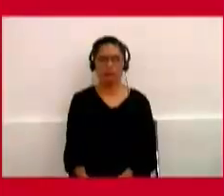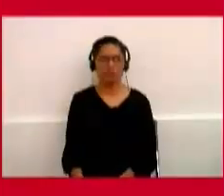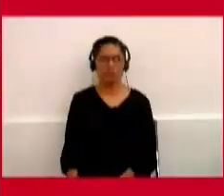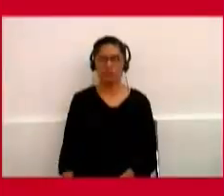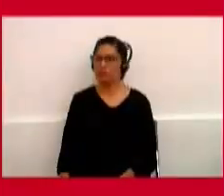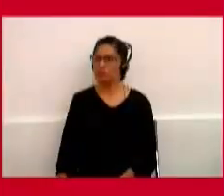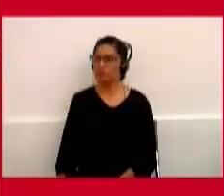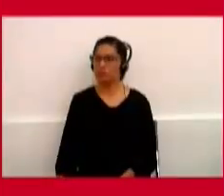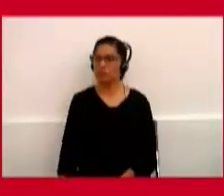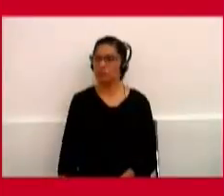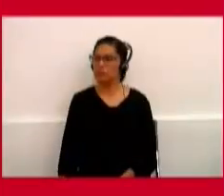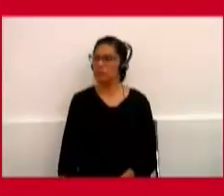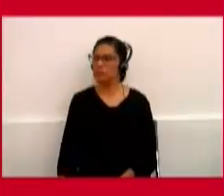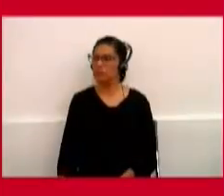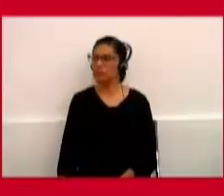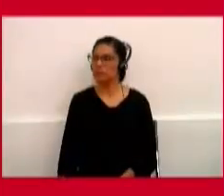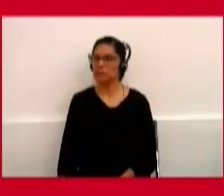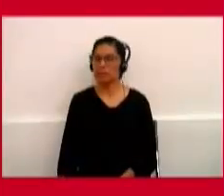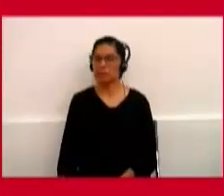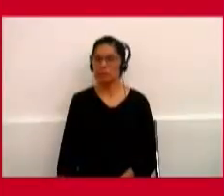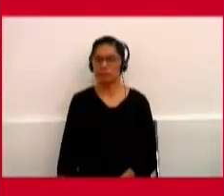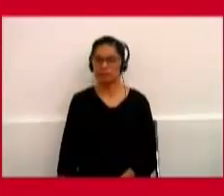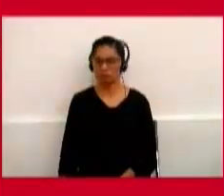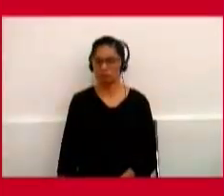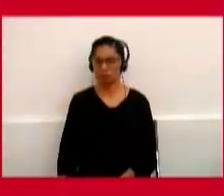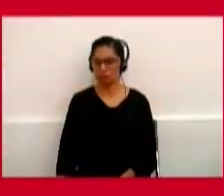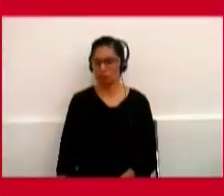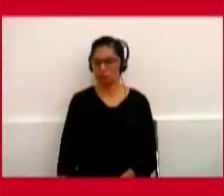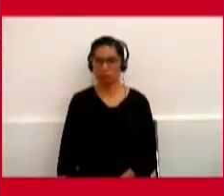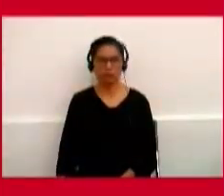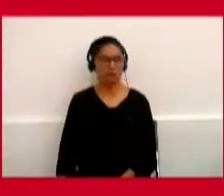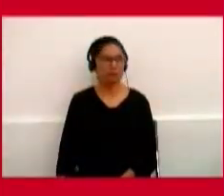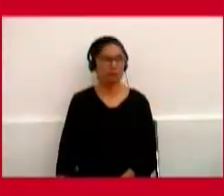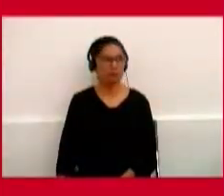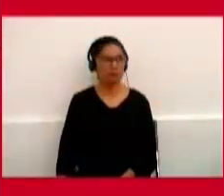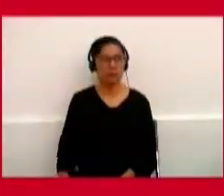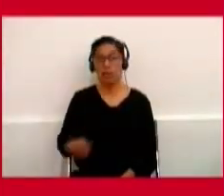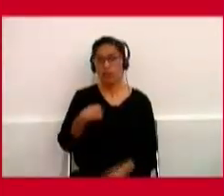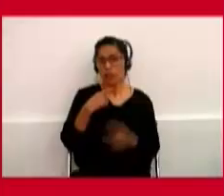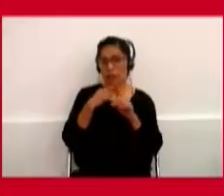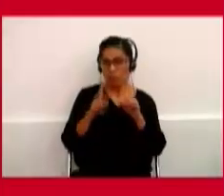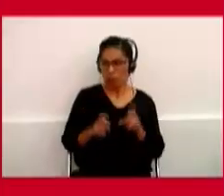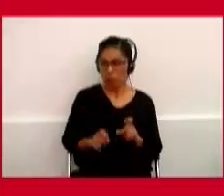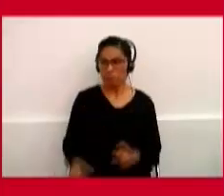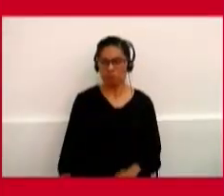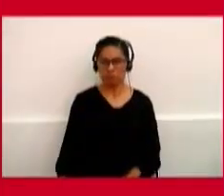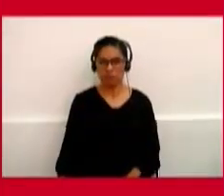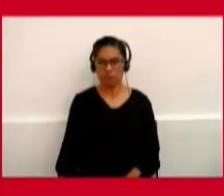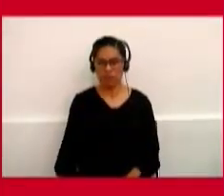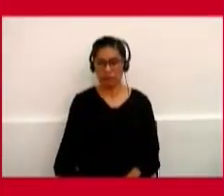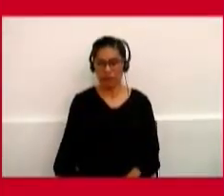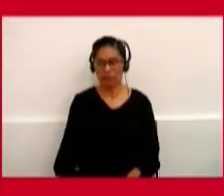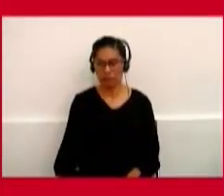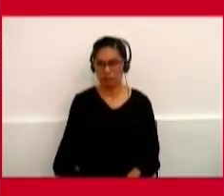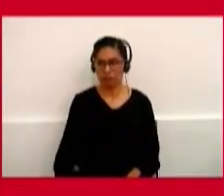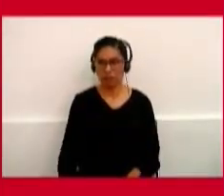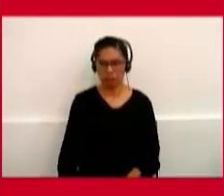Bien, muchas gracias, Luis. Muy interesante tu exposición. Yo tengo un par de preguntas puntuales.